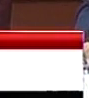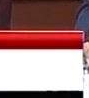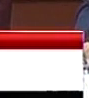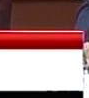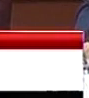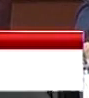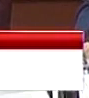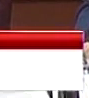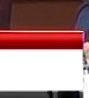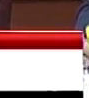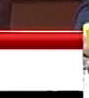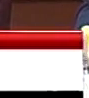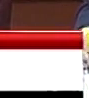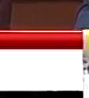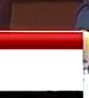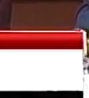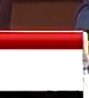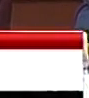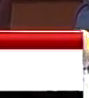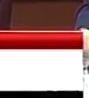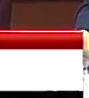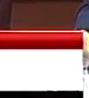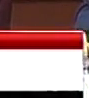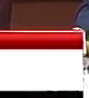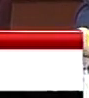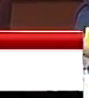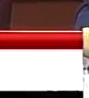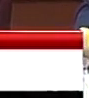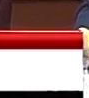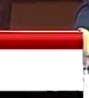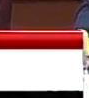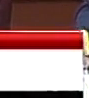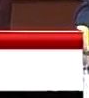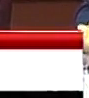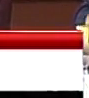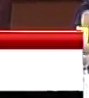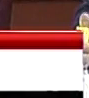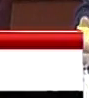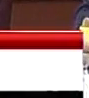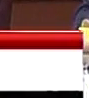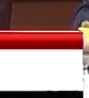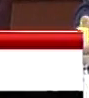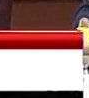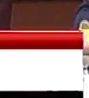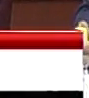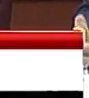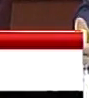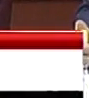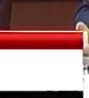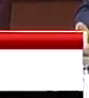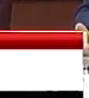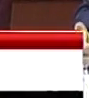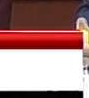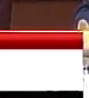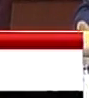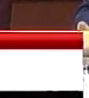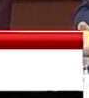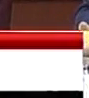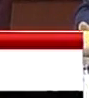yo le agradeceré técnicamente a través suyo, presidente, que el canciller me ayude a entender.